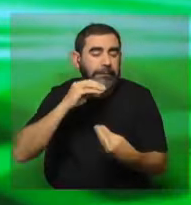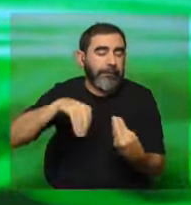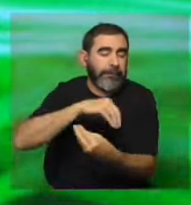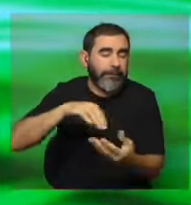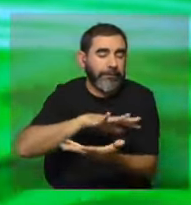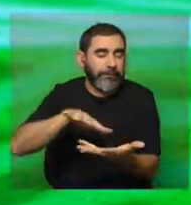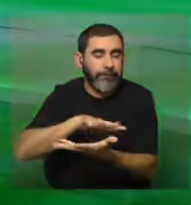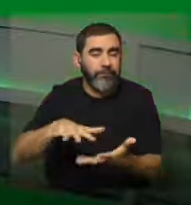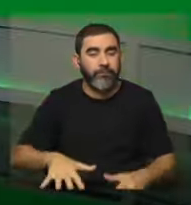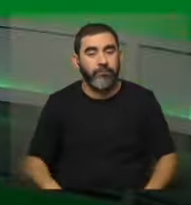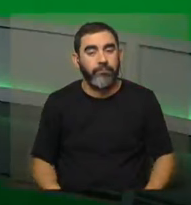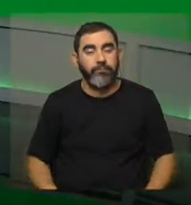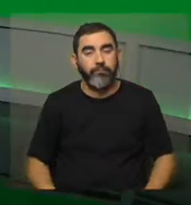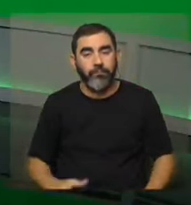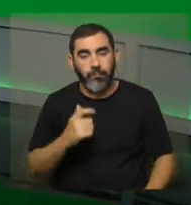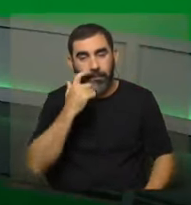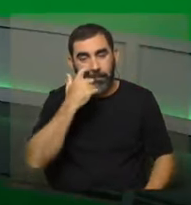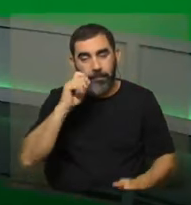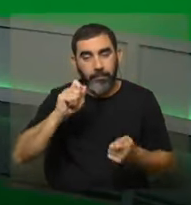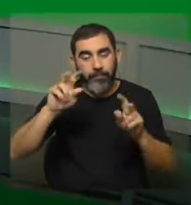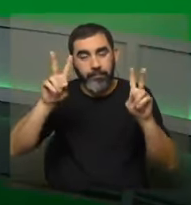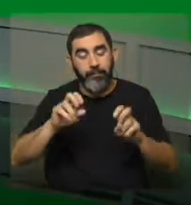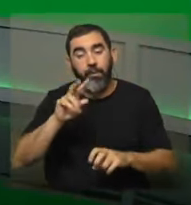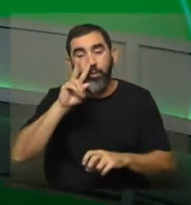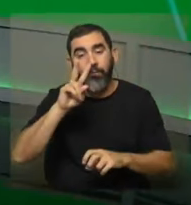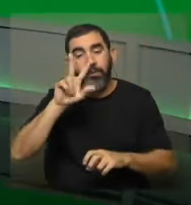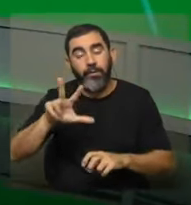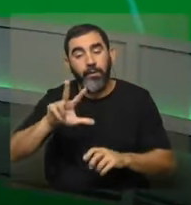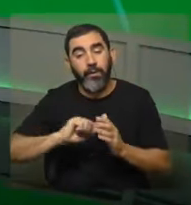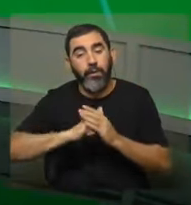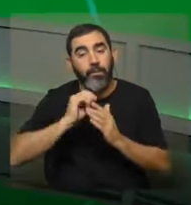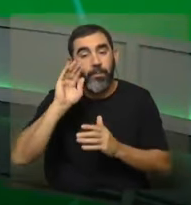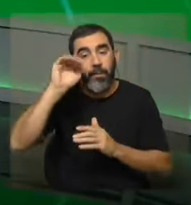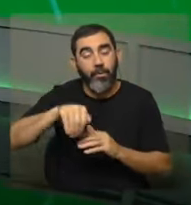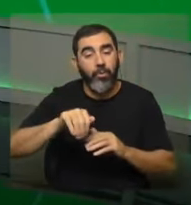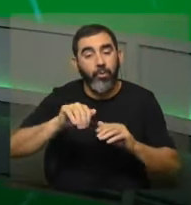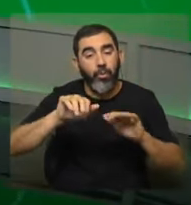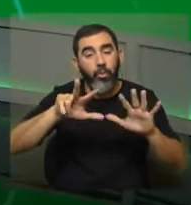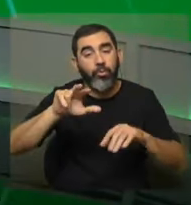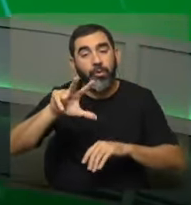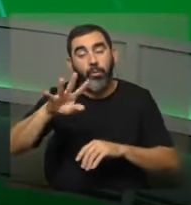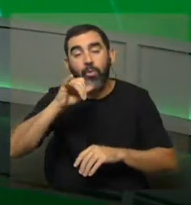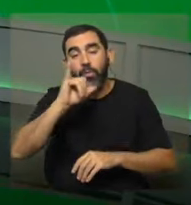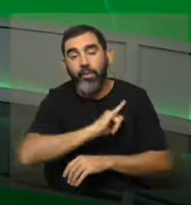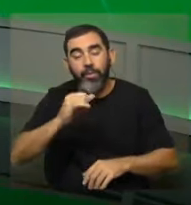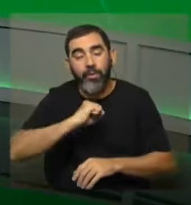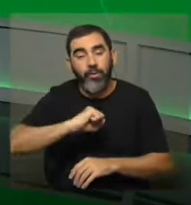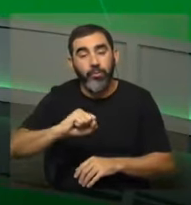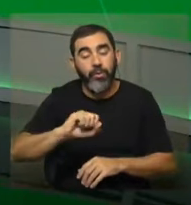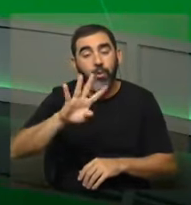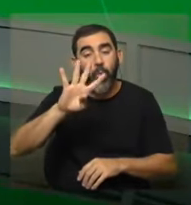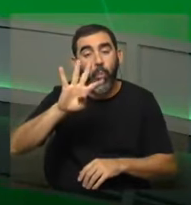en este caso vamos a cambiar el tema ahora en 2023 el banco República recibió 834 denuncias de estafas un